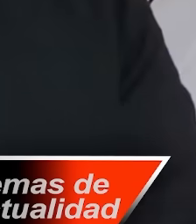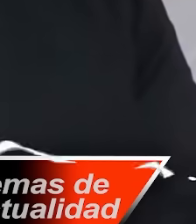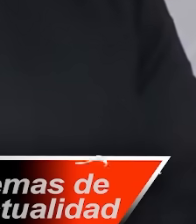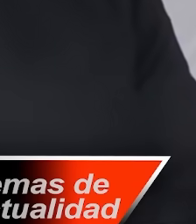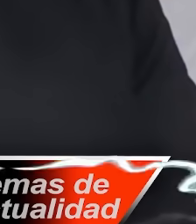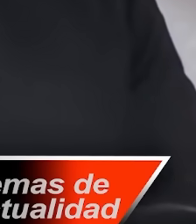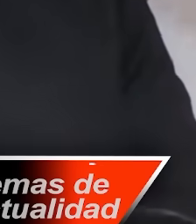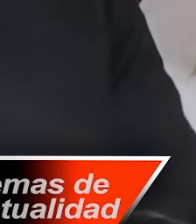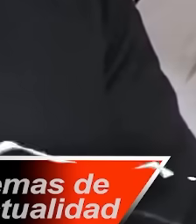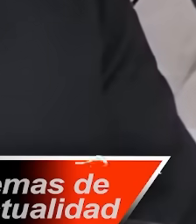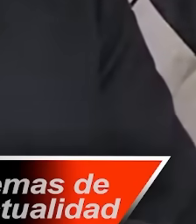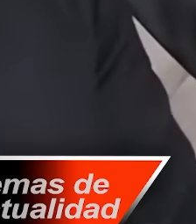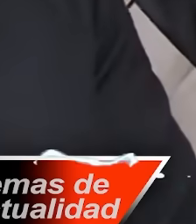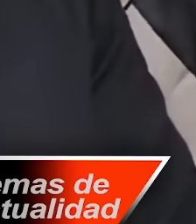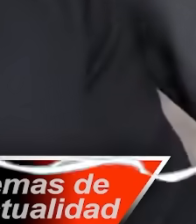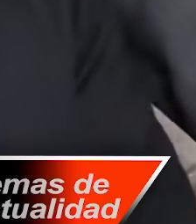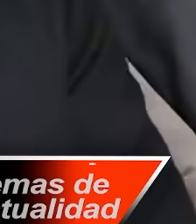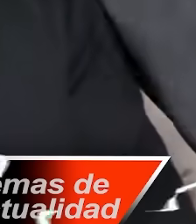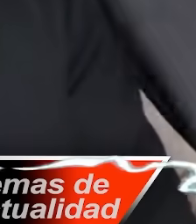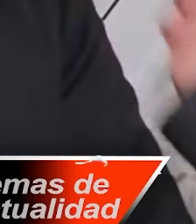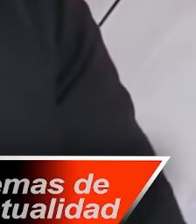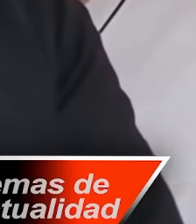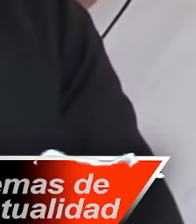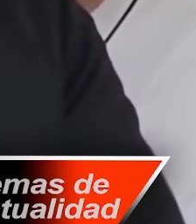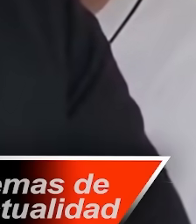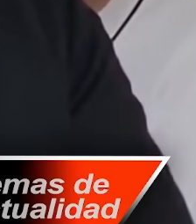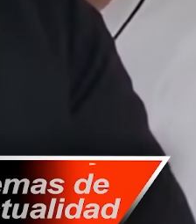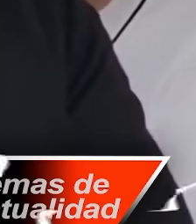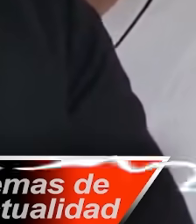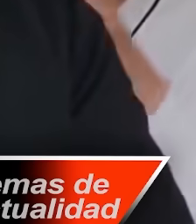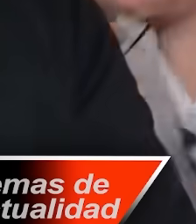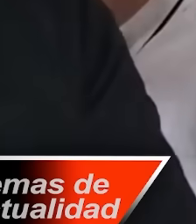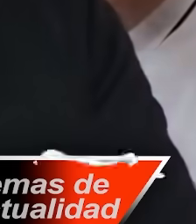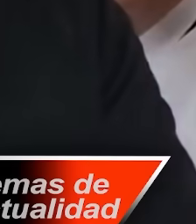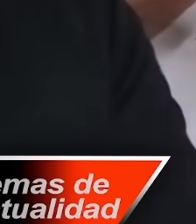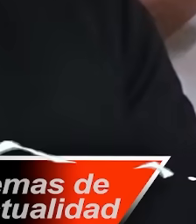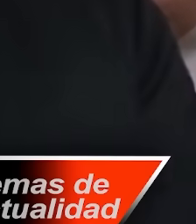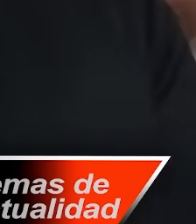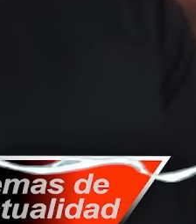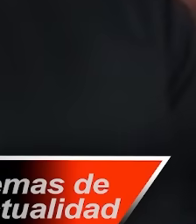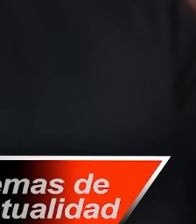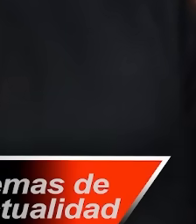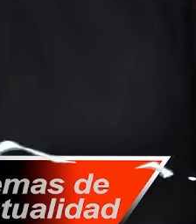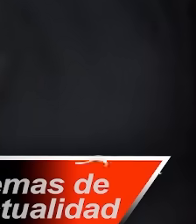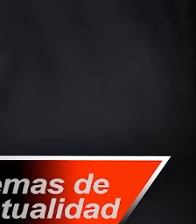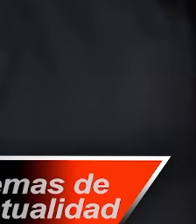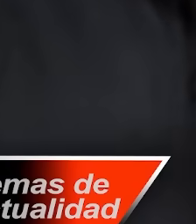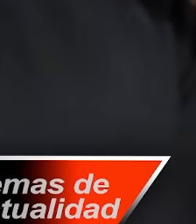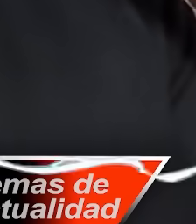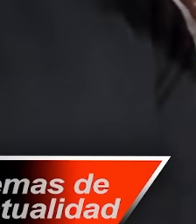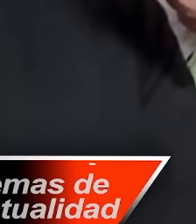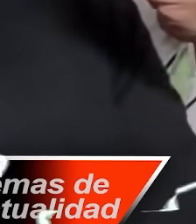el pueblo el que está ahí adentro. Son los que quieren continuar con la corrupción, con los privilegios, los que